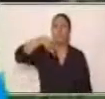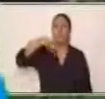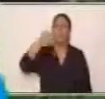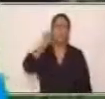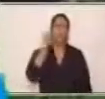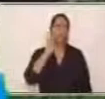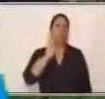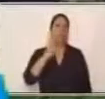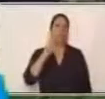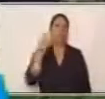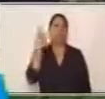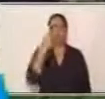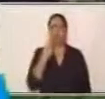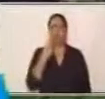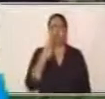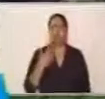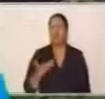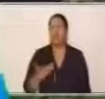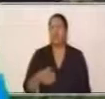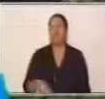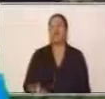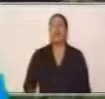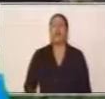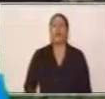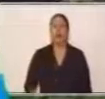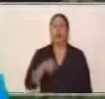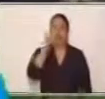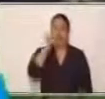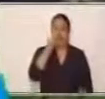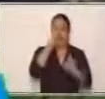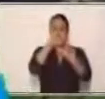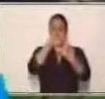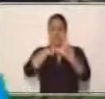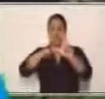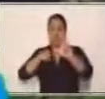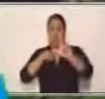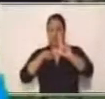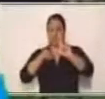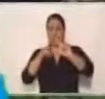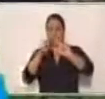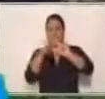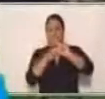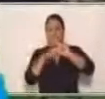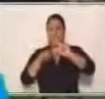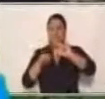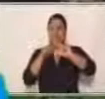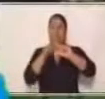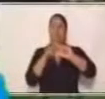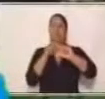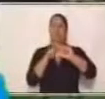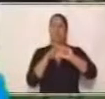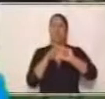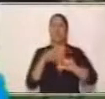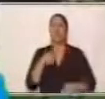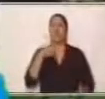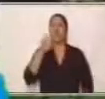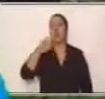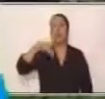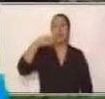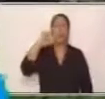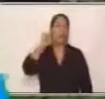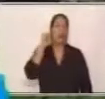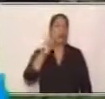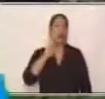Un ángulo es la abertura entre 2 líneas, las cuales están unidas en un mismo